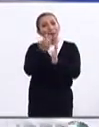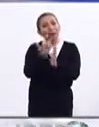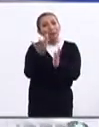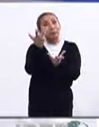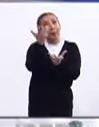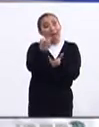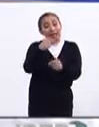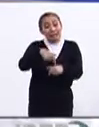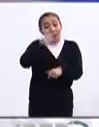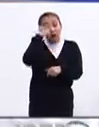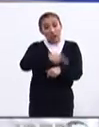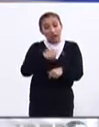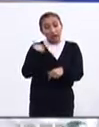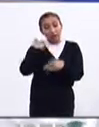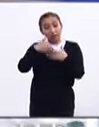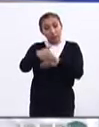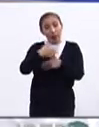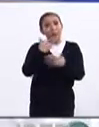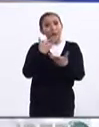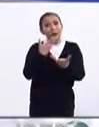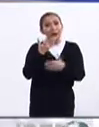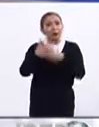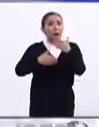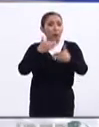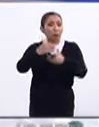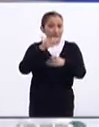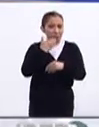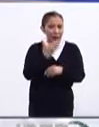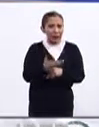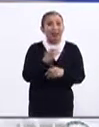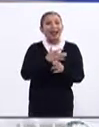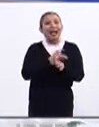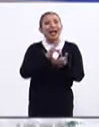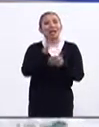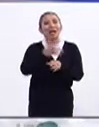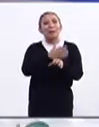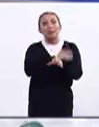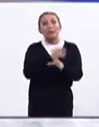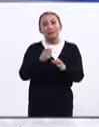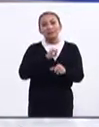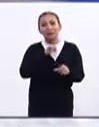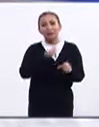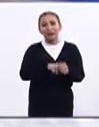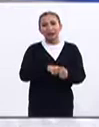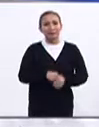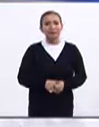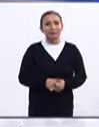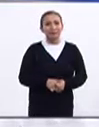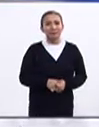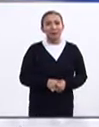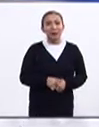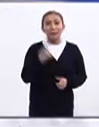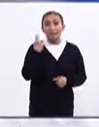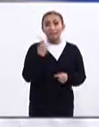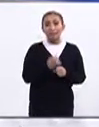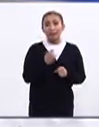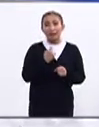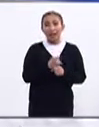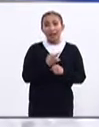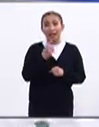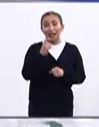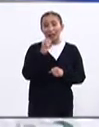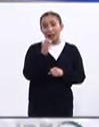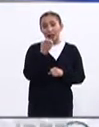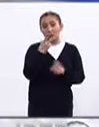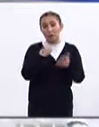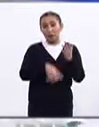hayan pedido esta noche, pues se les hayan cumplido, se les van cumpliendo. Así que gracias por acompañarnos en esta emisión especial de primero de